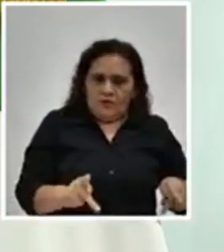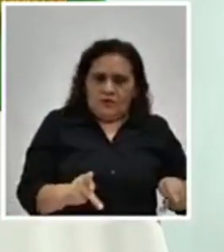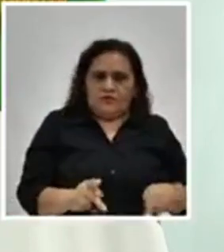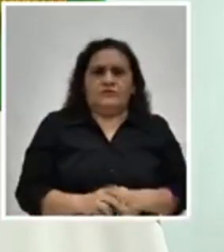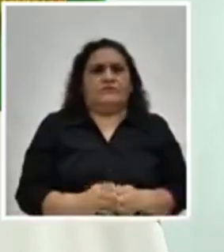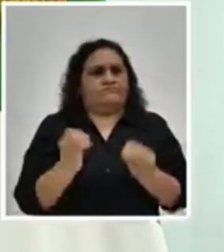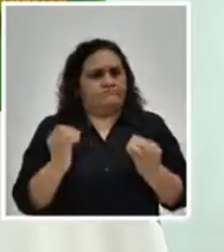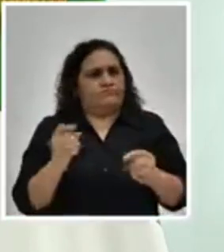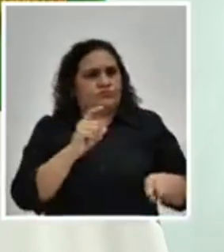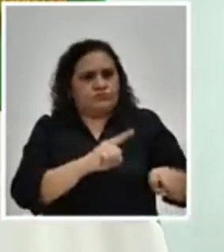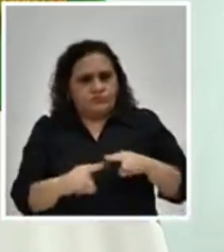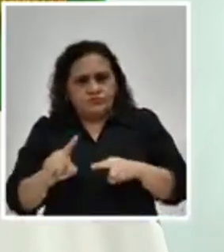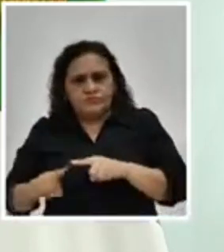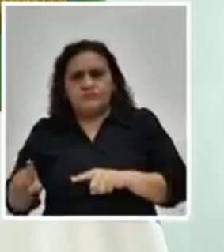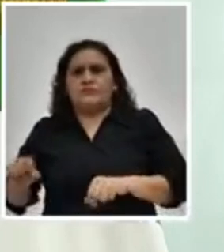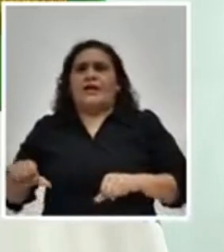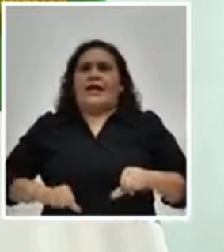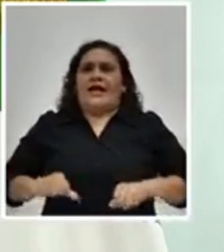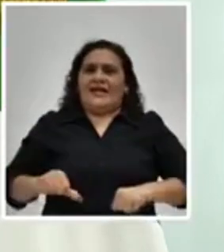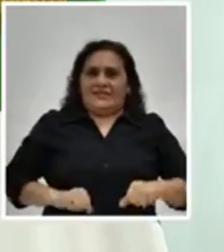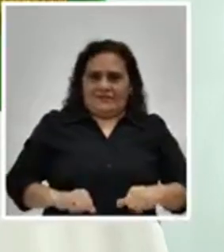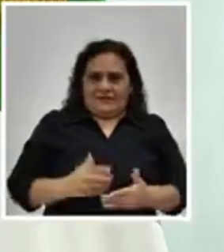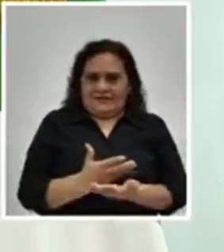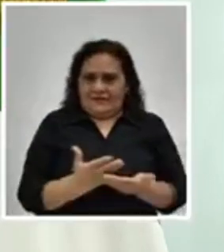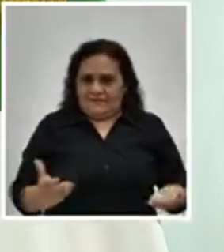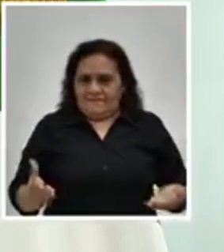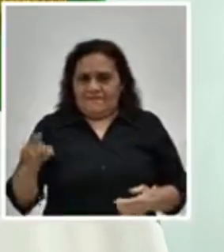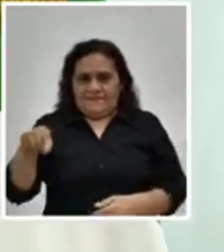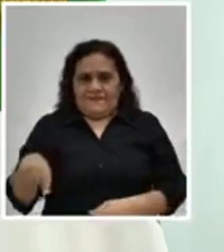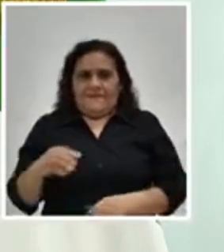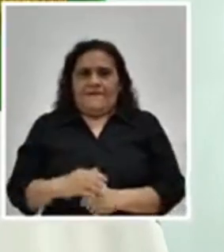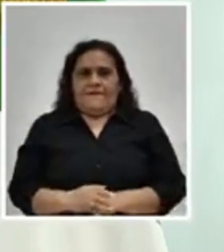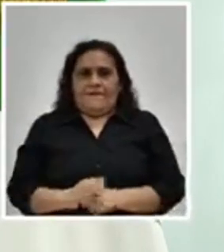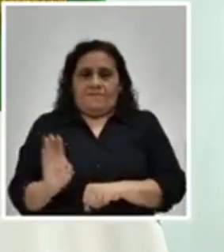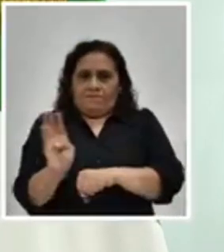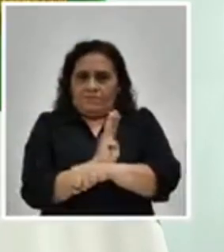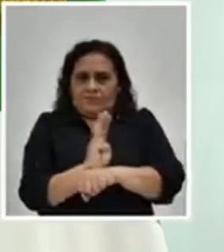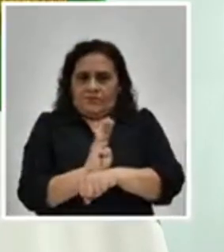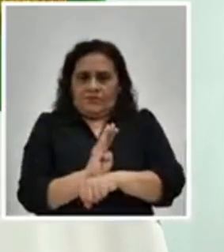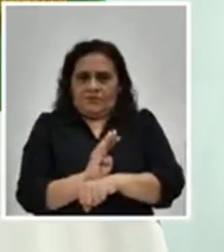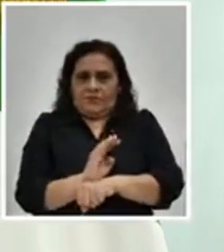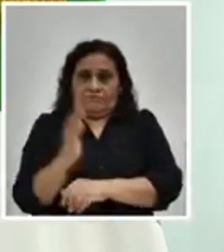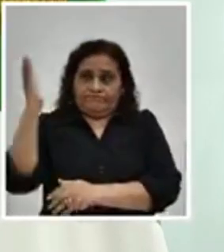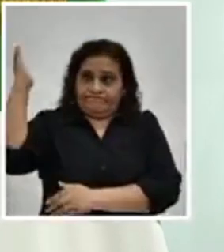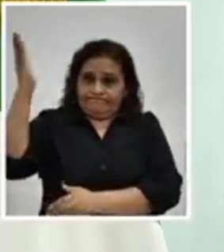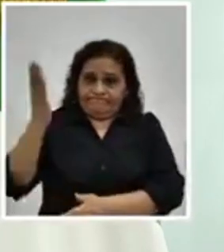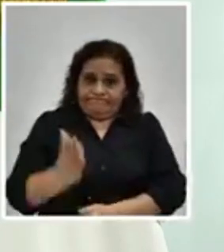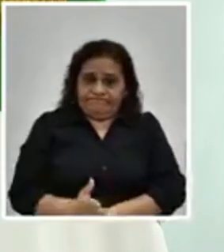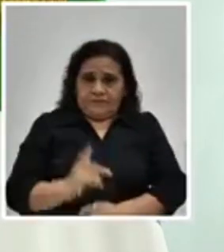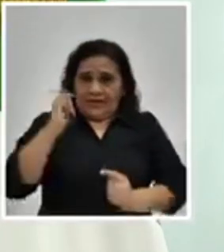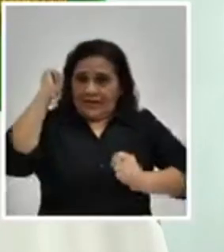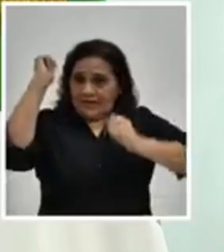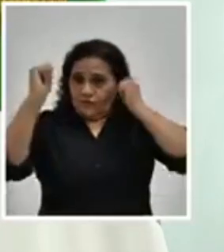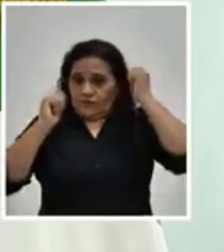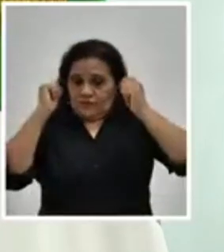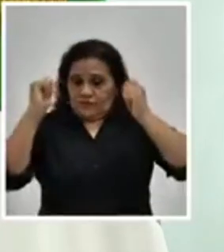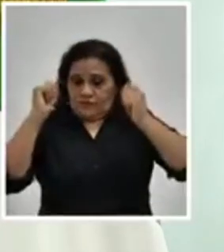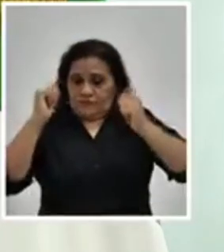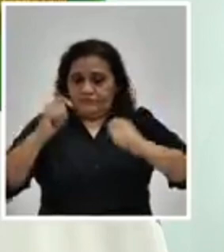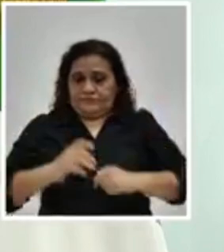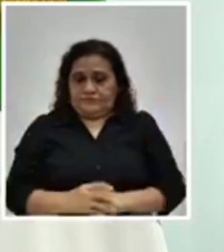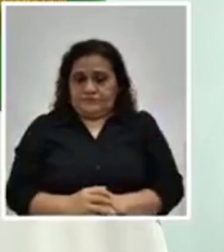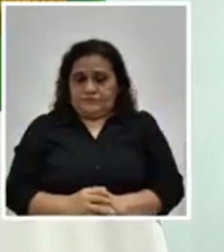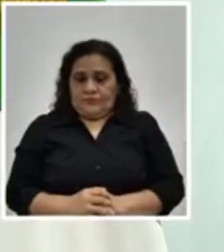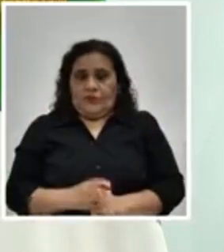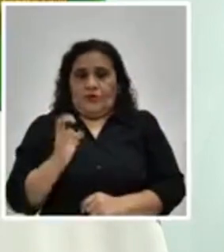eventos deportivos y hay muchos beneficios al ser anfitriones. El turismo deportivo, por mencionar algunos.